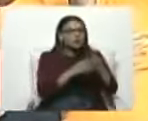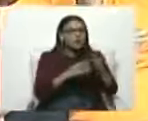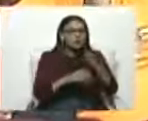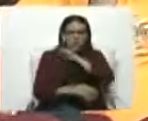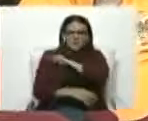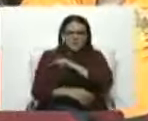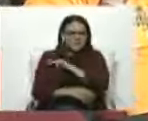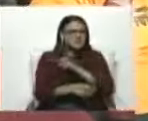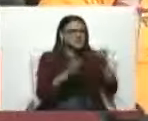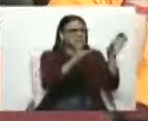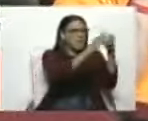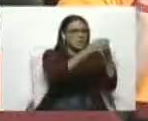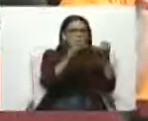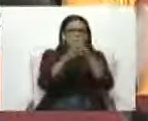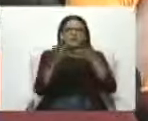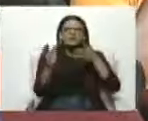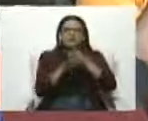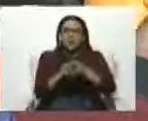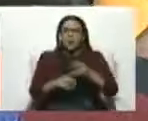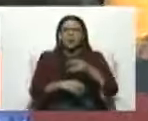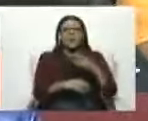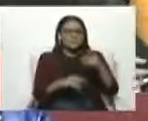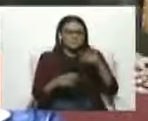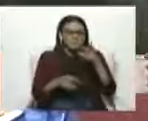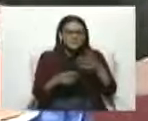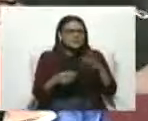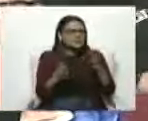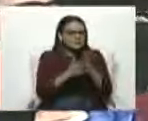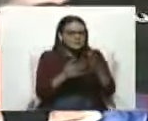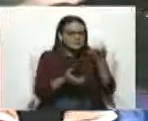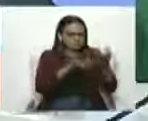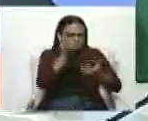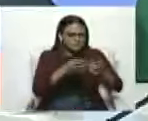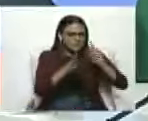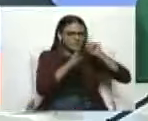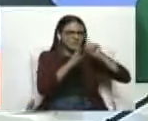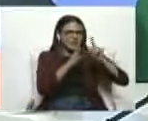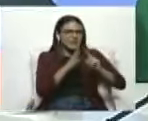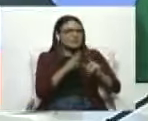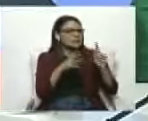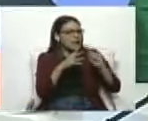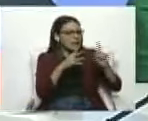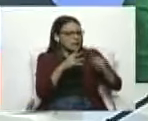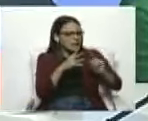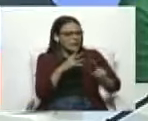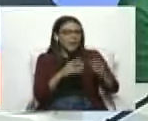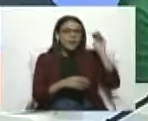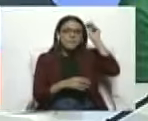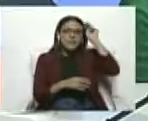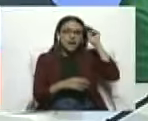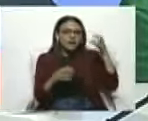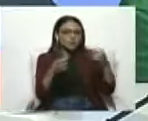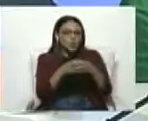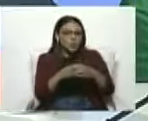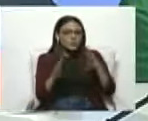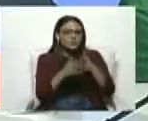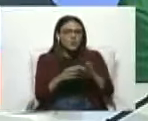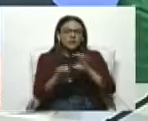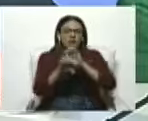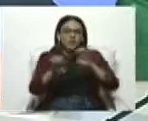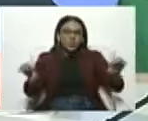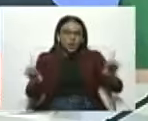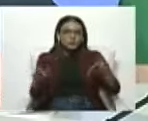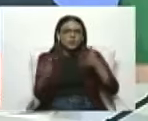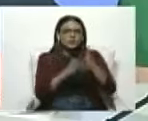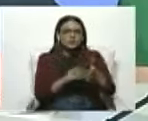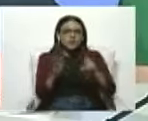Alexa, Guardaparques, Madre Cocinera, Madres del Mundo por la Paz de los Pueblos, Maestros y Maestras Urdanetistas, Mesa